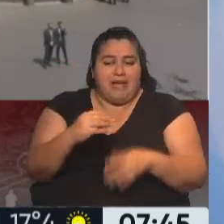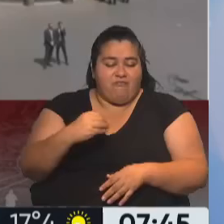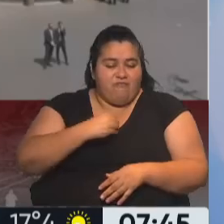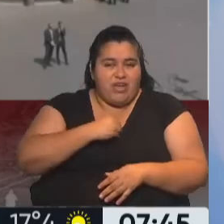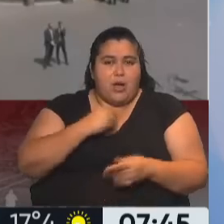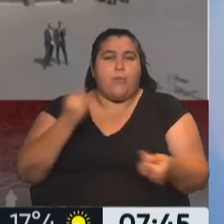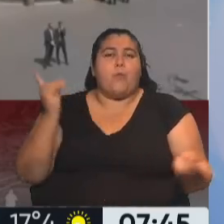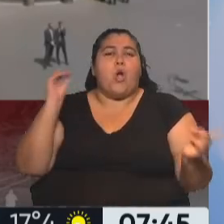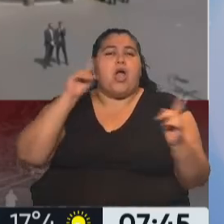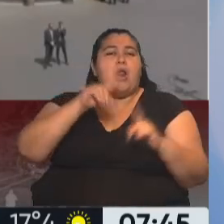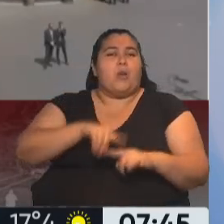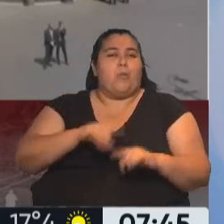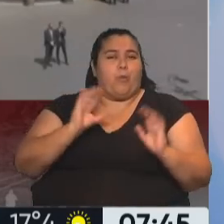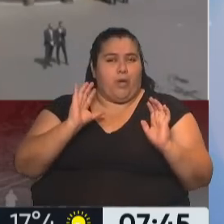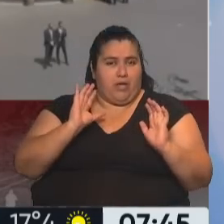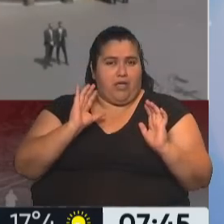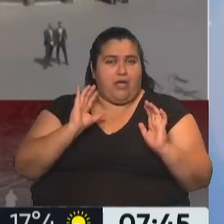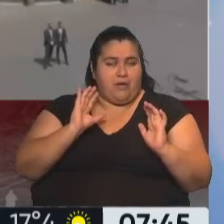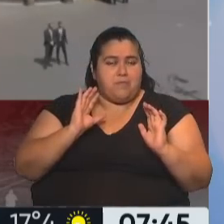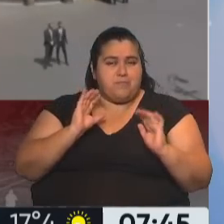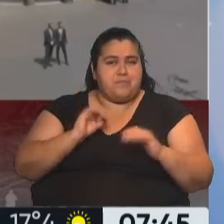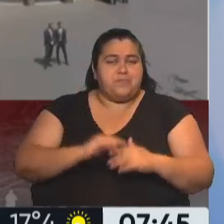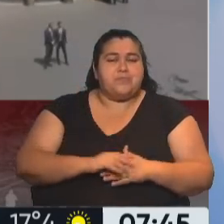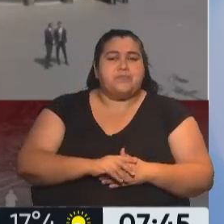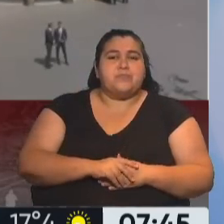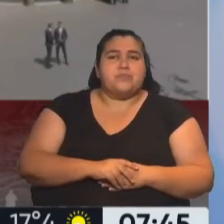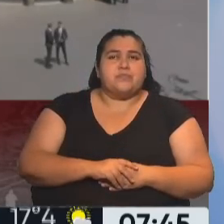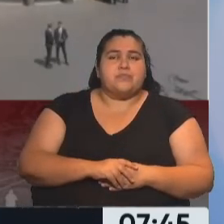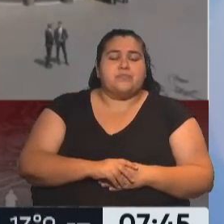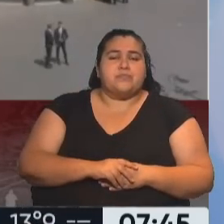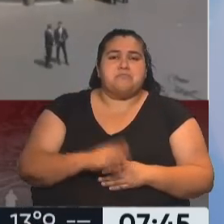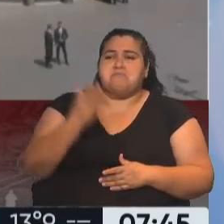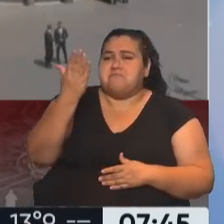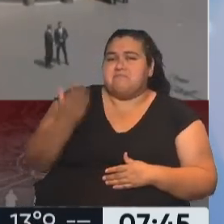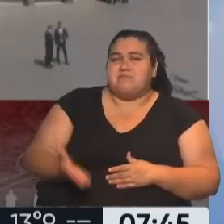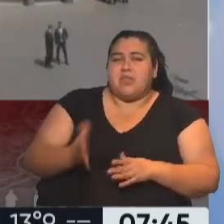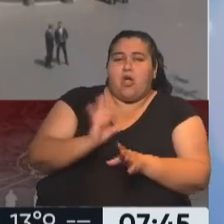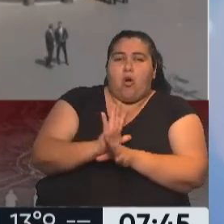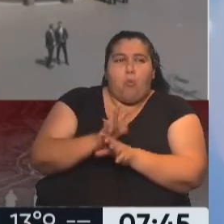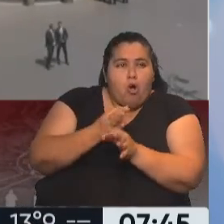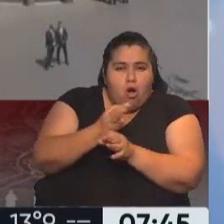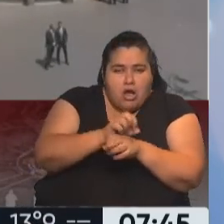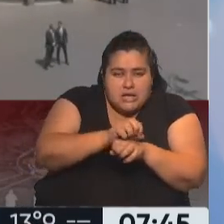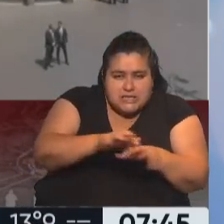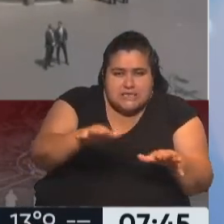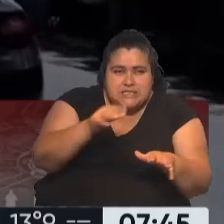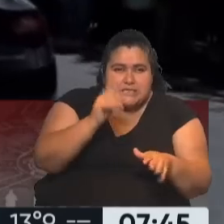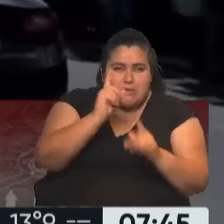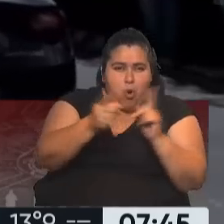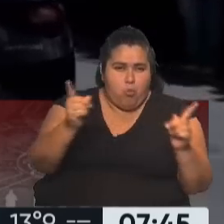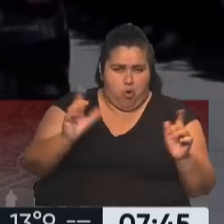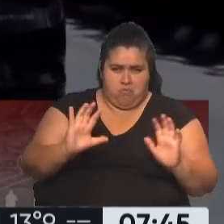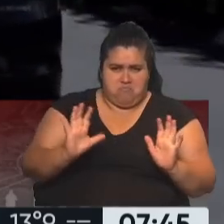lugar. Como dije antes, él no fue un doctrinario, aunque respetaba